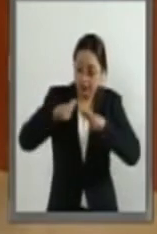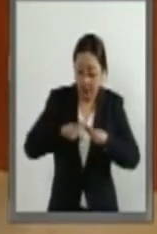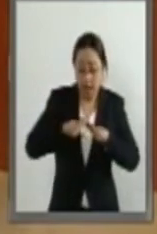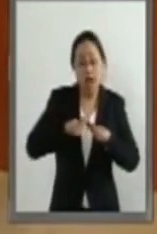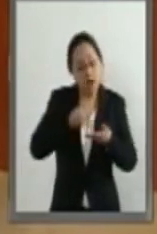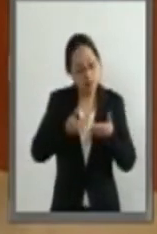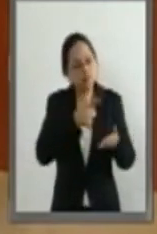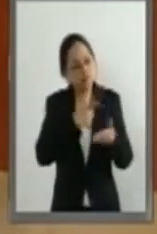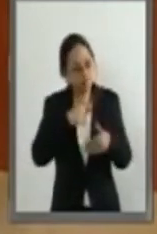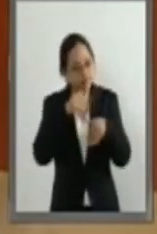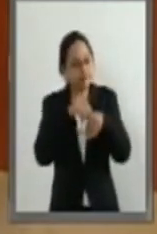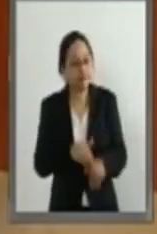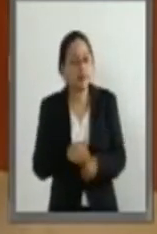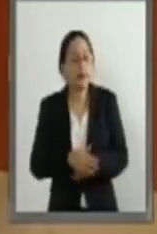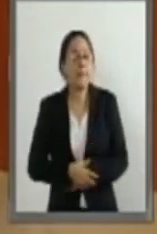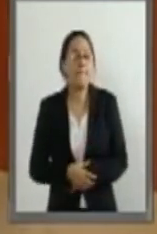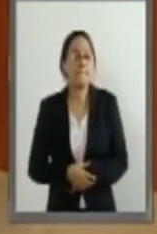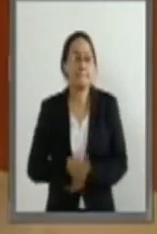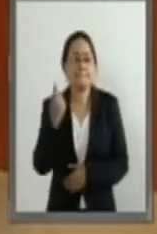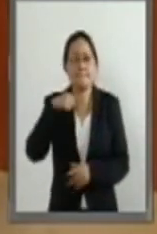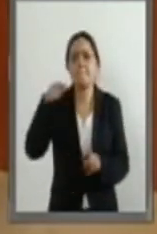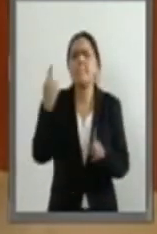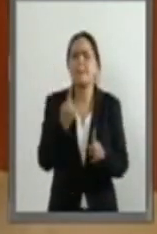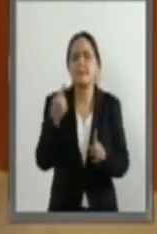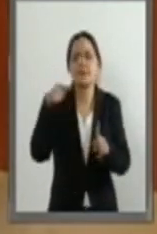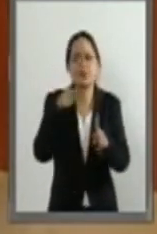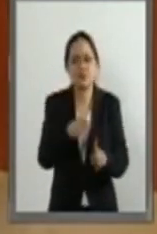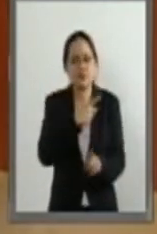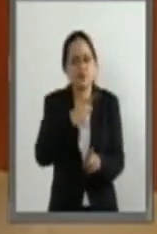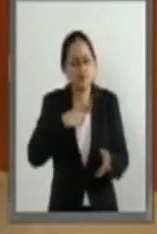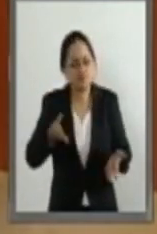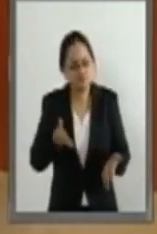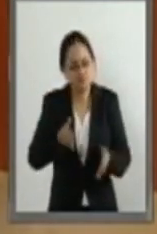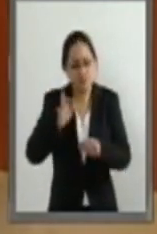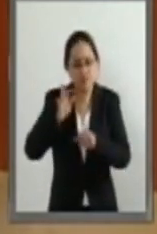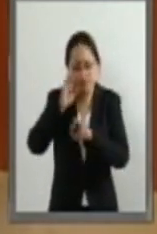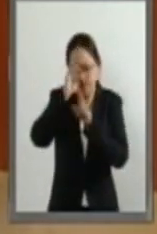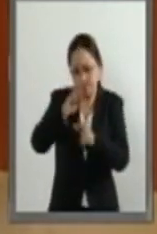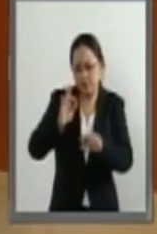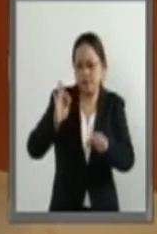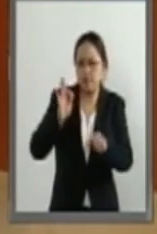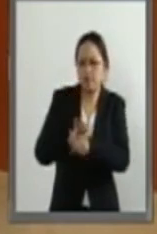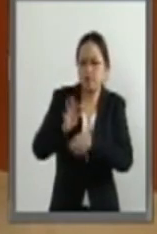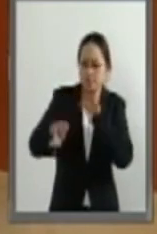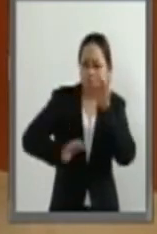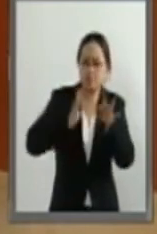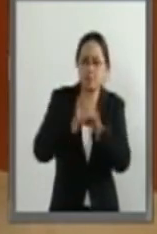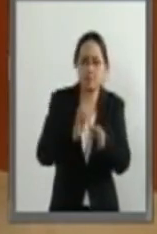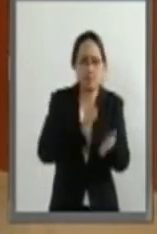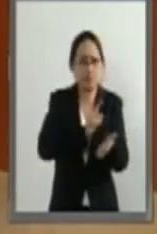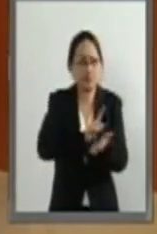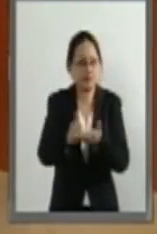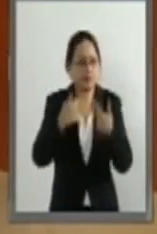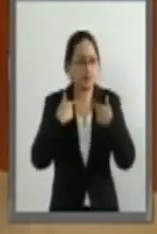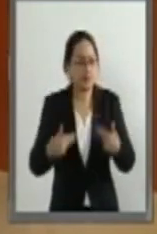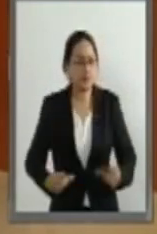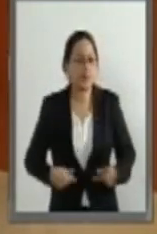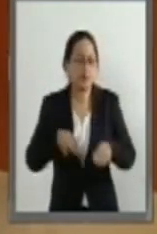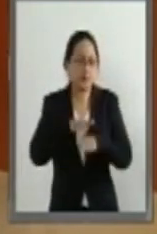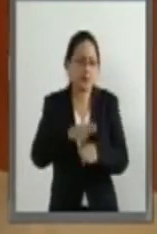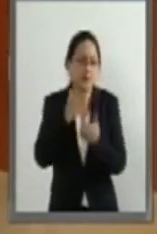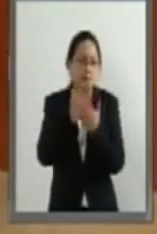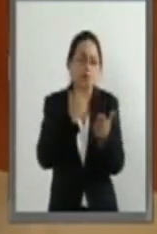Humanos. Lo anterior, con la finalidad de promover, respetar, proteger, garantizar los derechos humanos de conformidad